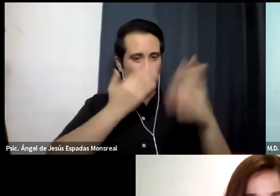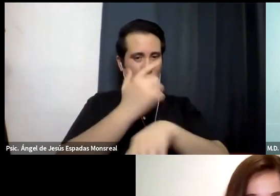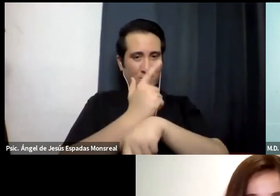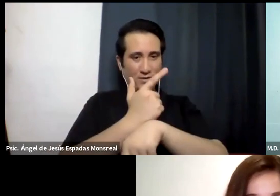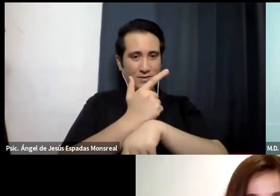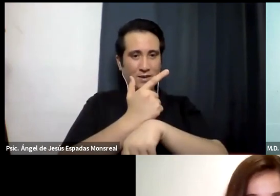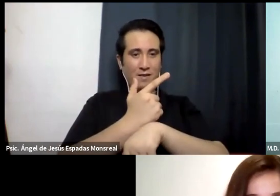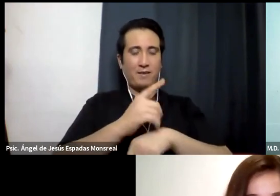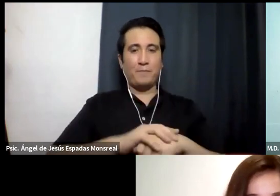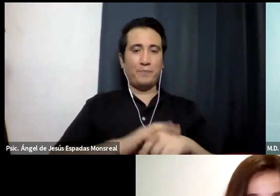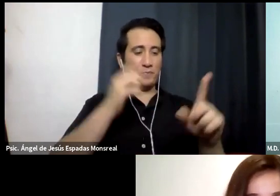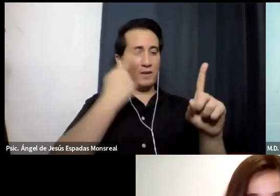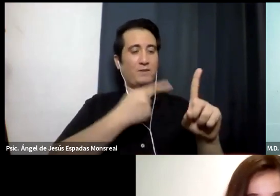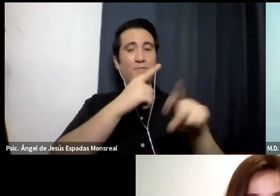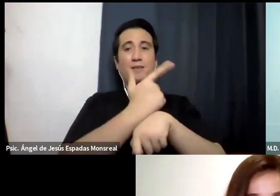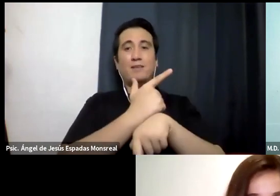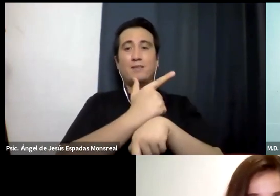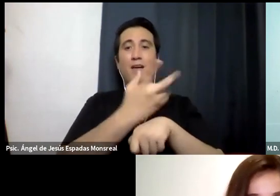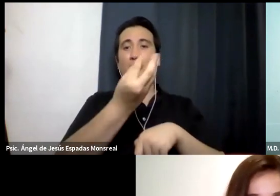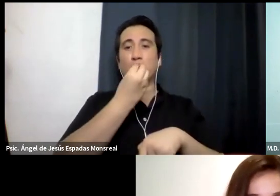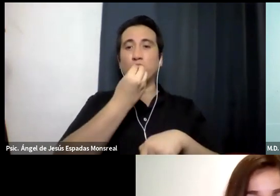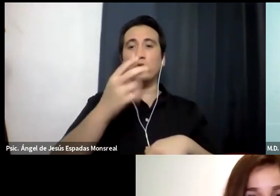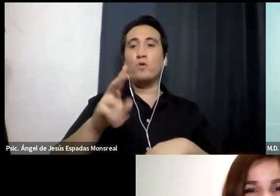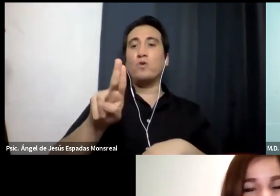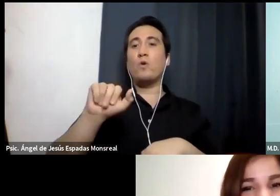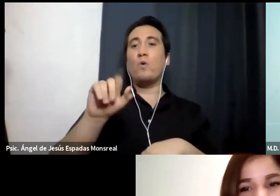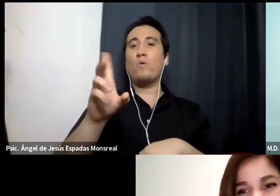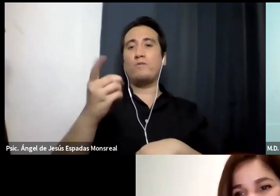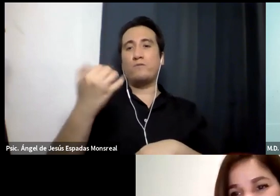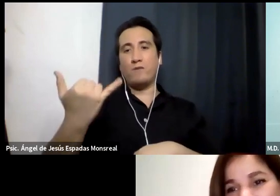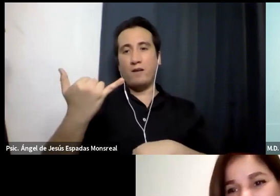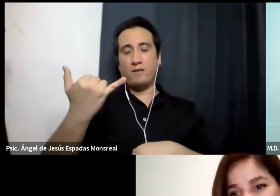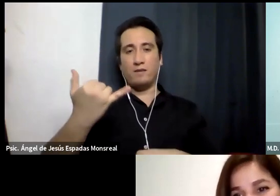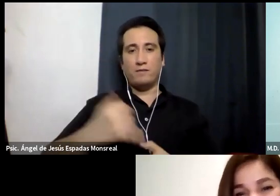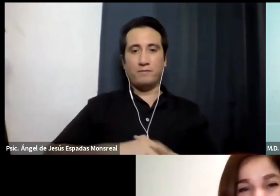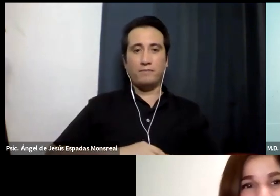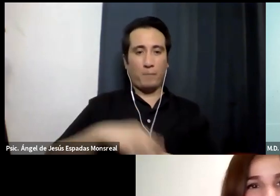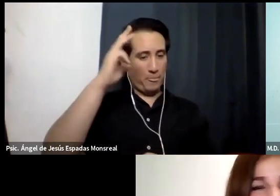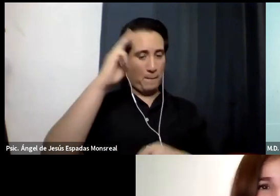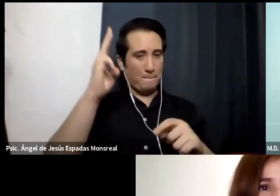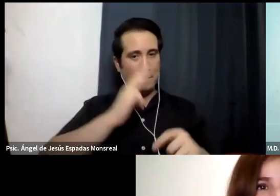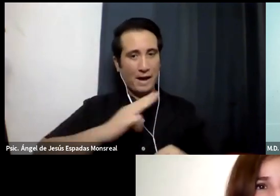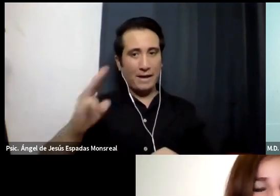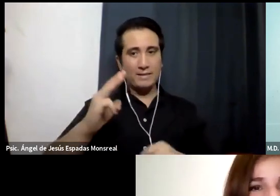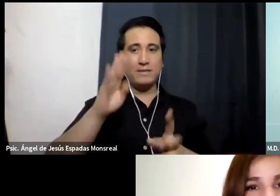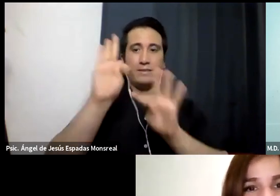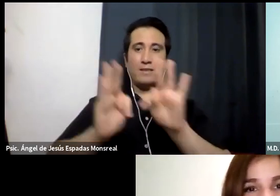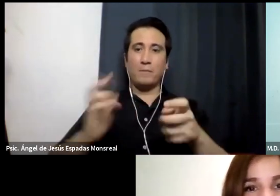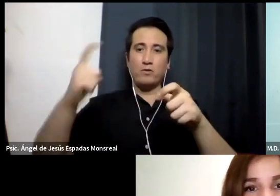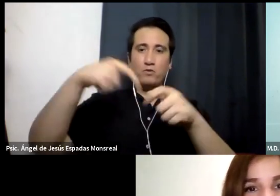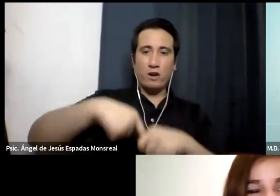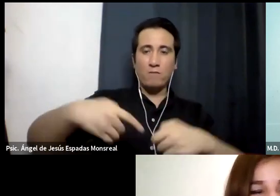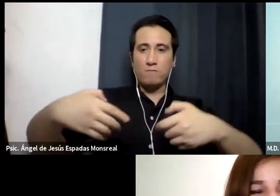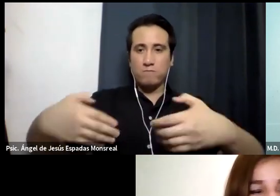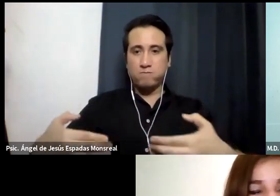que bueno, ella es licenciada en nutrición por la Universidad Autónoma de Yucatán. Es maestra en tratamiento integral de la obesidad